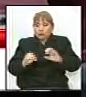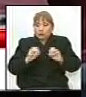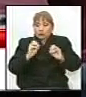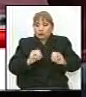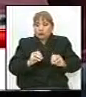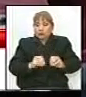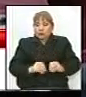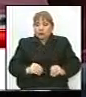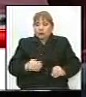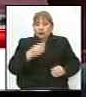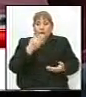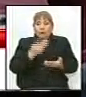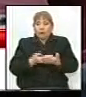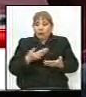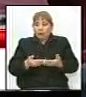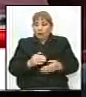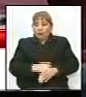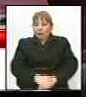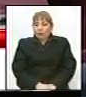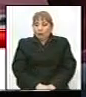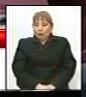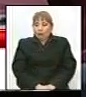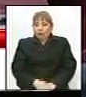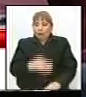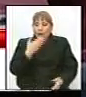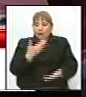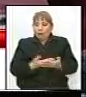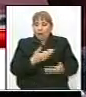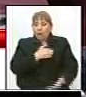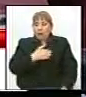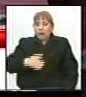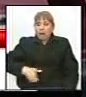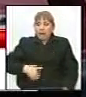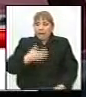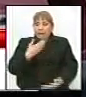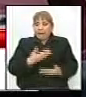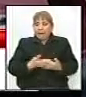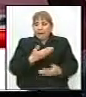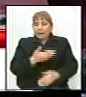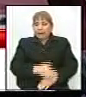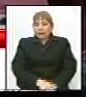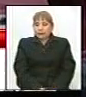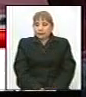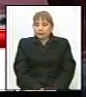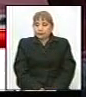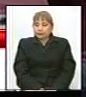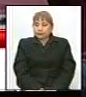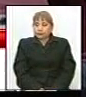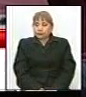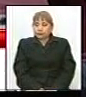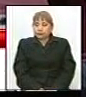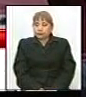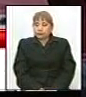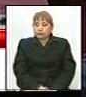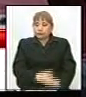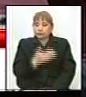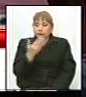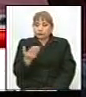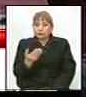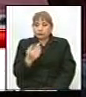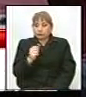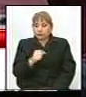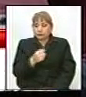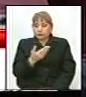medidas va a adoptar al respecto, en todo caso? Gracias, presidente. Muchas gracias, congresista Irón Andrel. Bueno, dejo por un momento la...